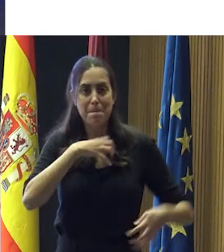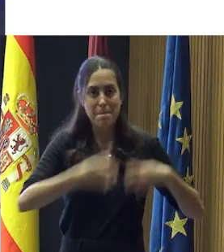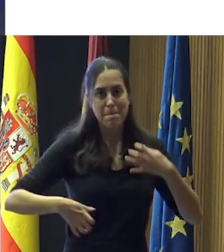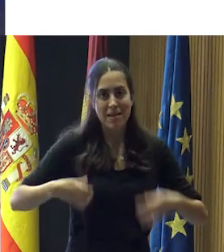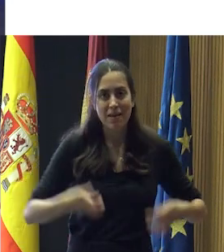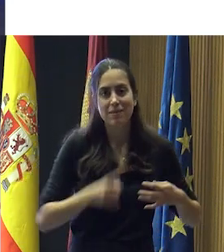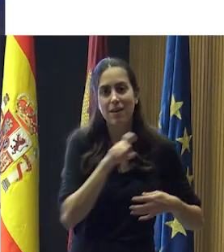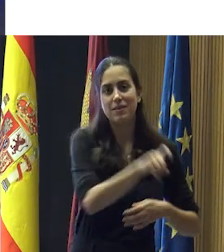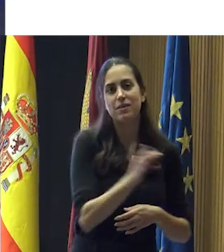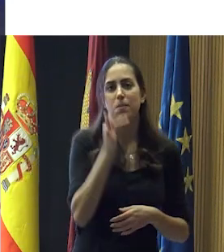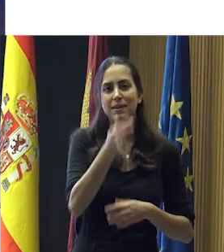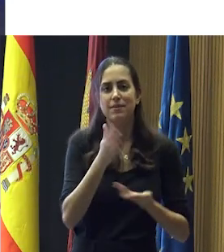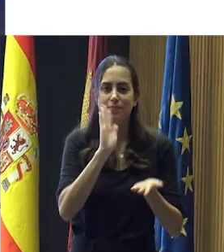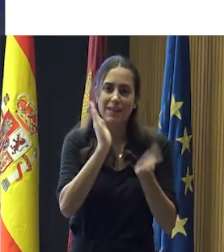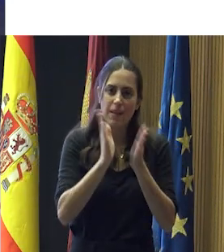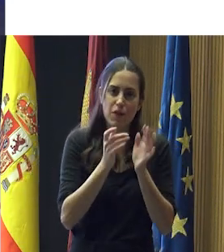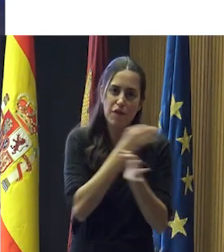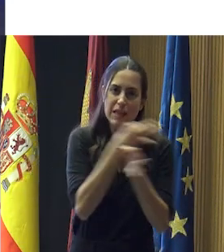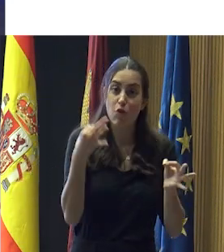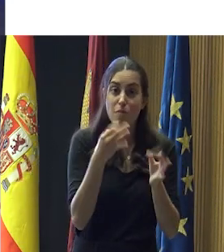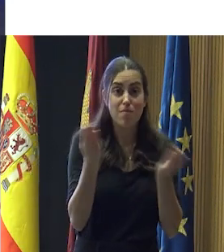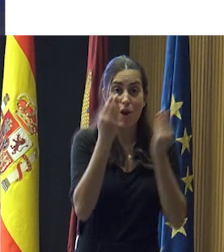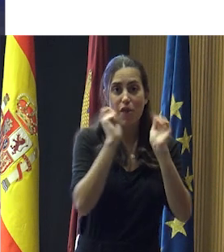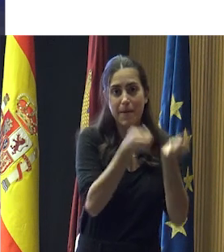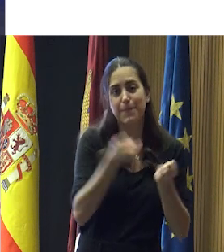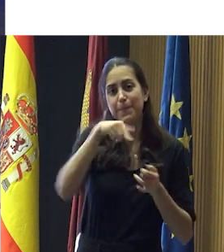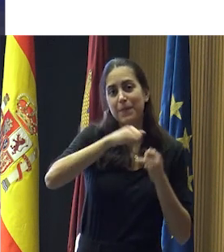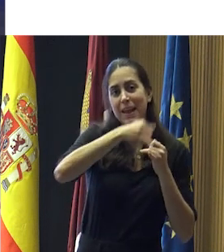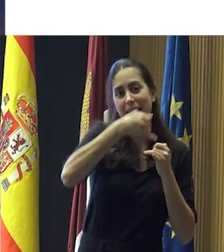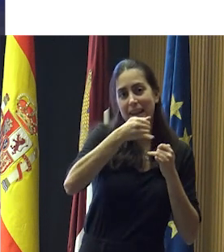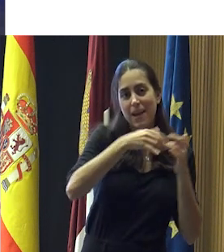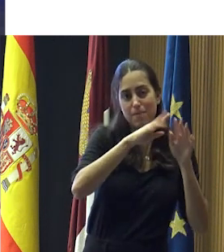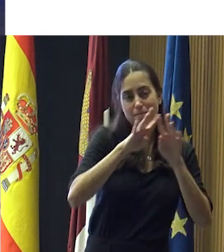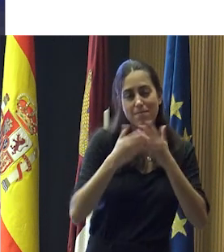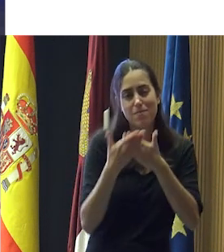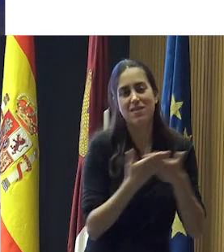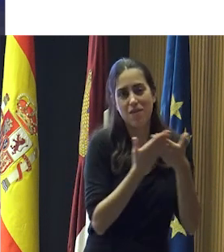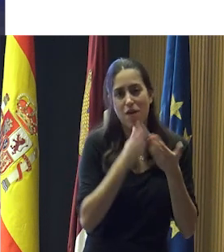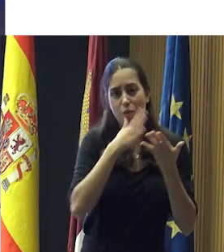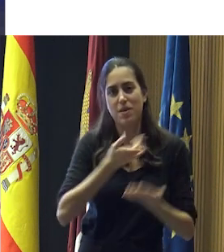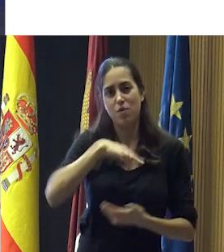que los tratamientos sean más efectivos. Pues es una de las líneas de investigación que tenemos en el laboratorio actualmente.